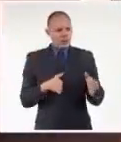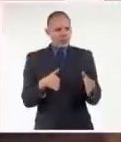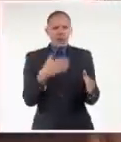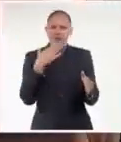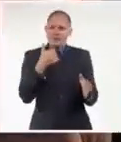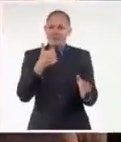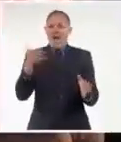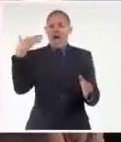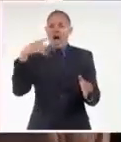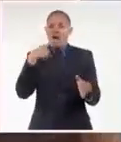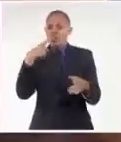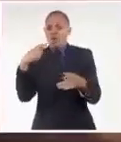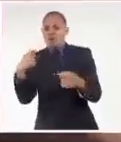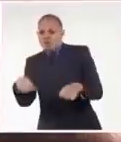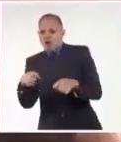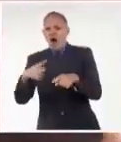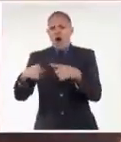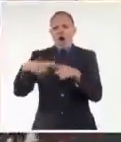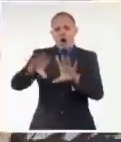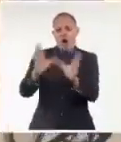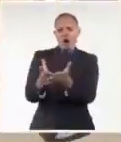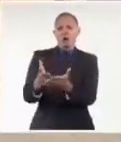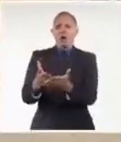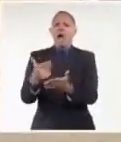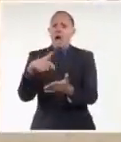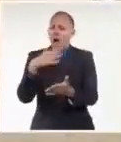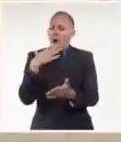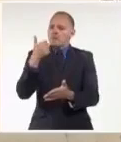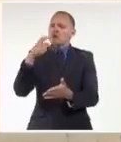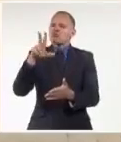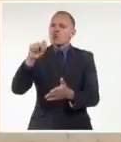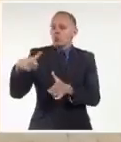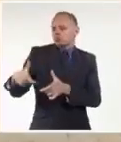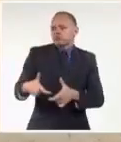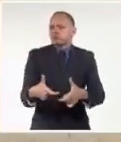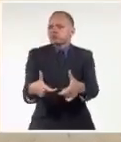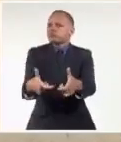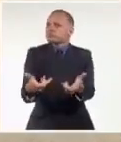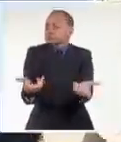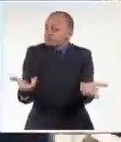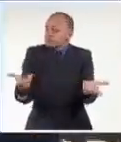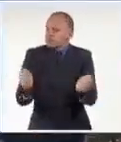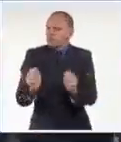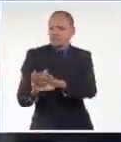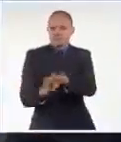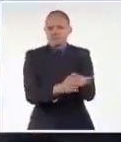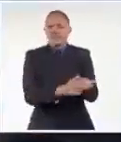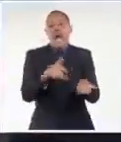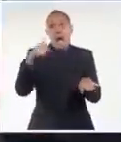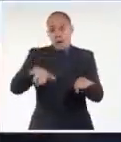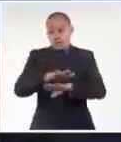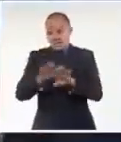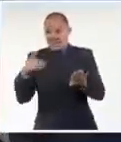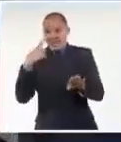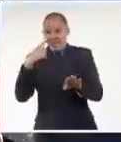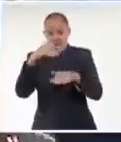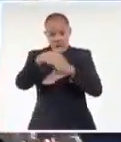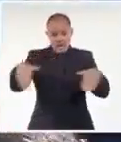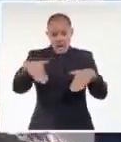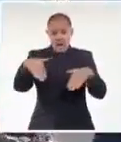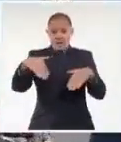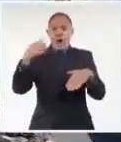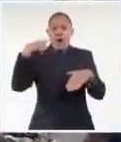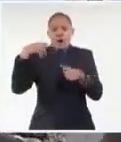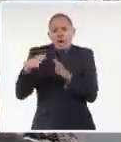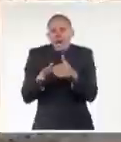No había tubería nueva porque estaba rota toda. Ya tenemos. A la par se trabaja en el recape del vial de entrada y calles interiores del